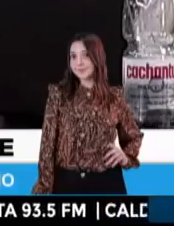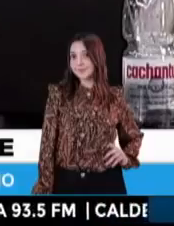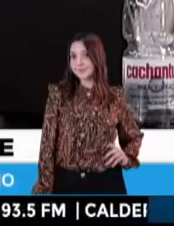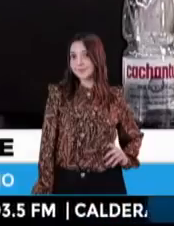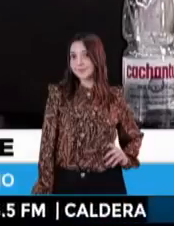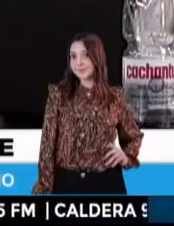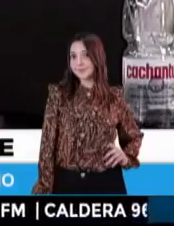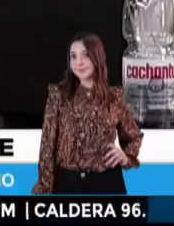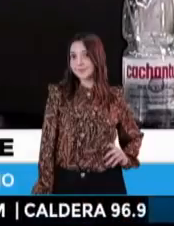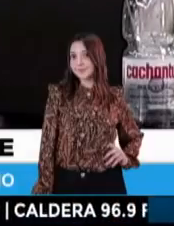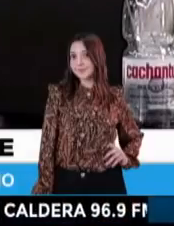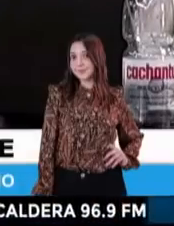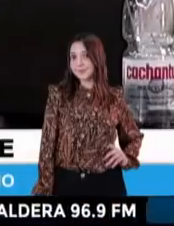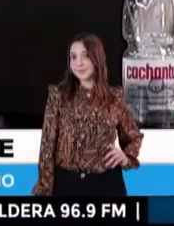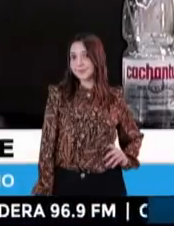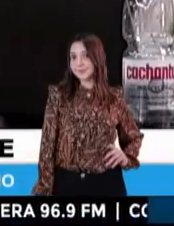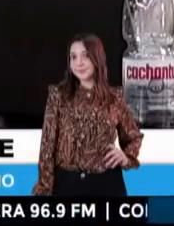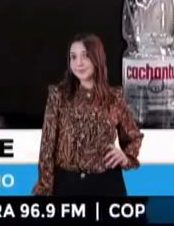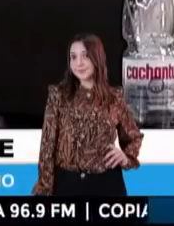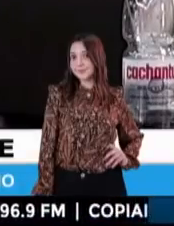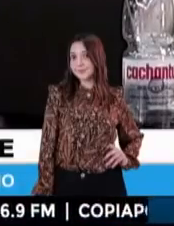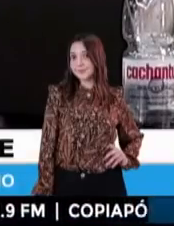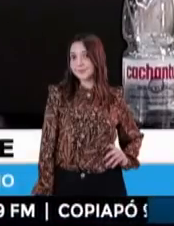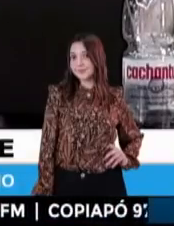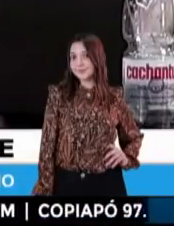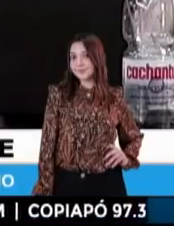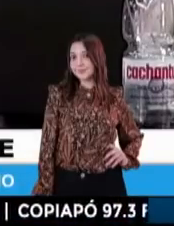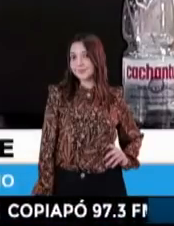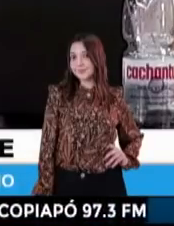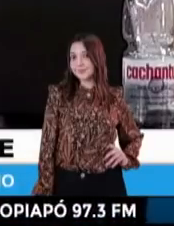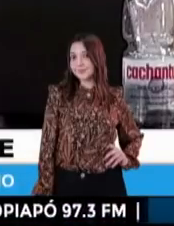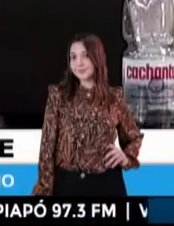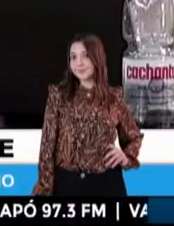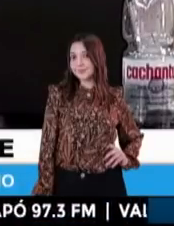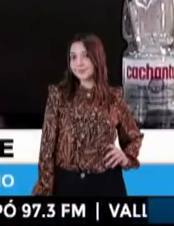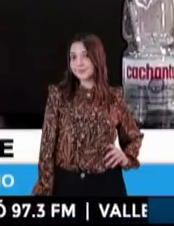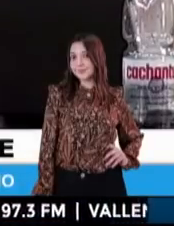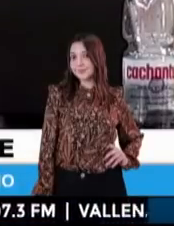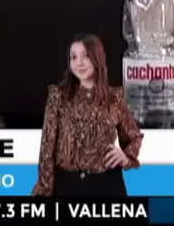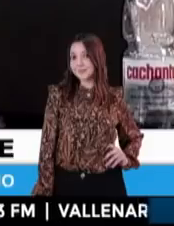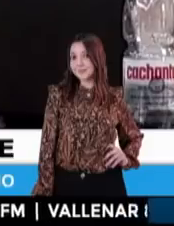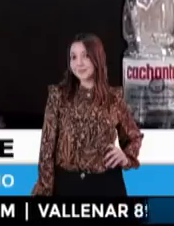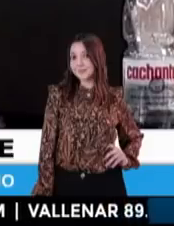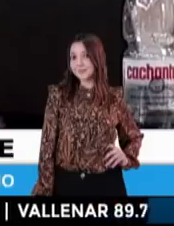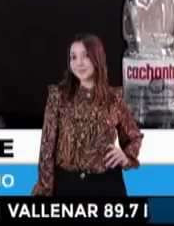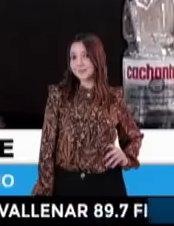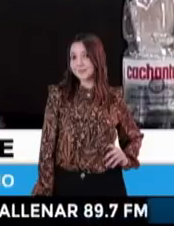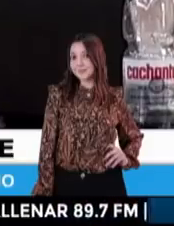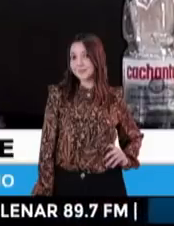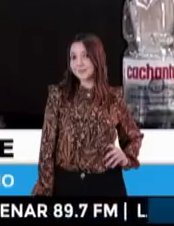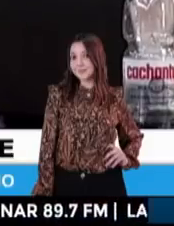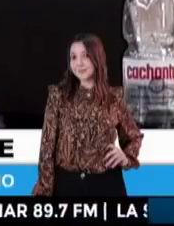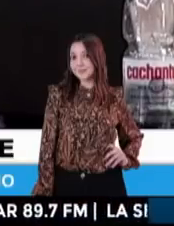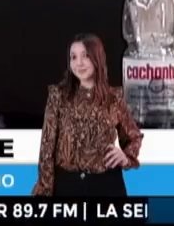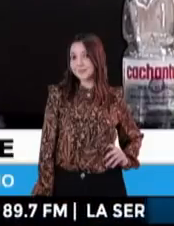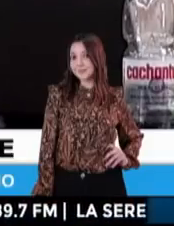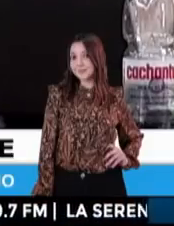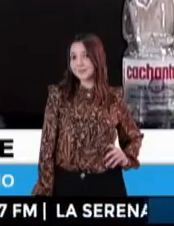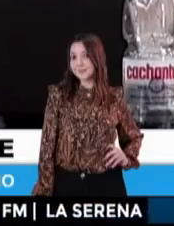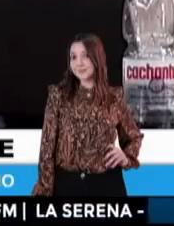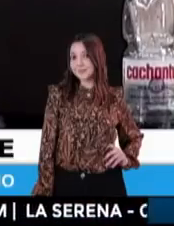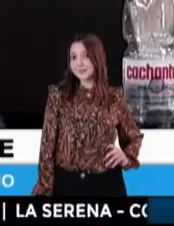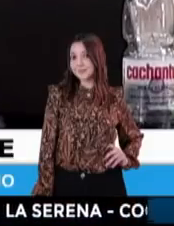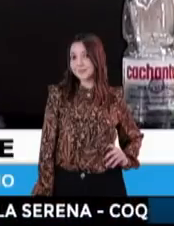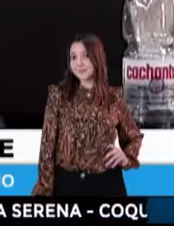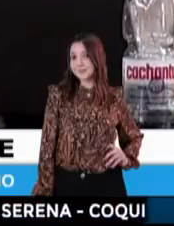siguiente situación: que algún inciso dependa de otro. Allí, dice él, se encontrarían con una incongruencia